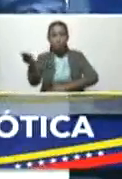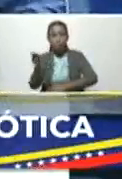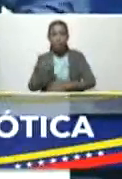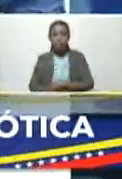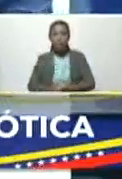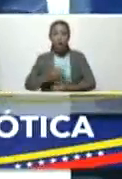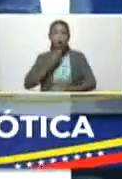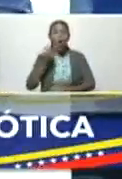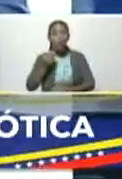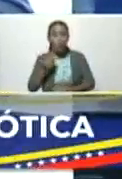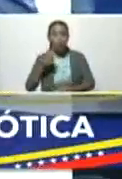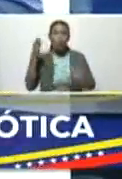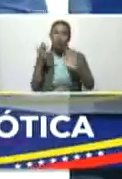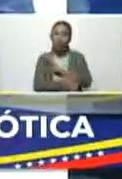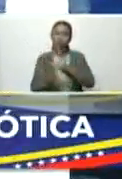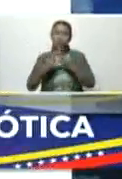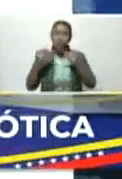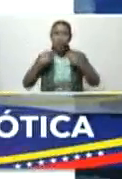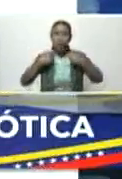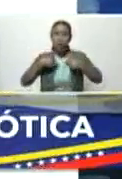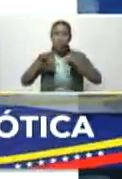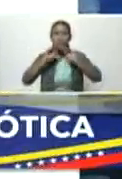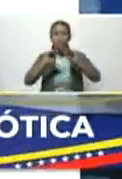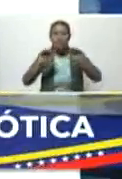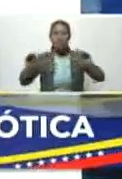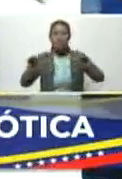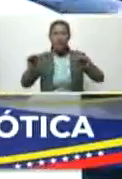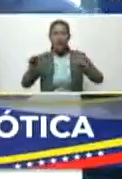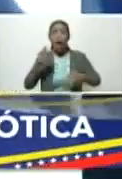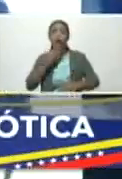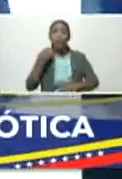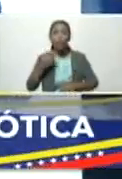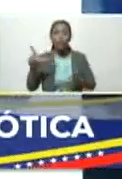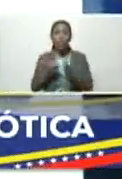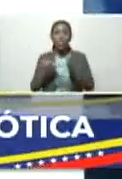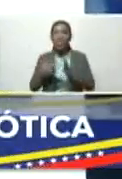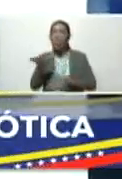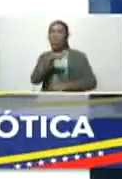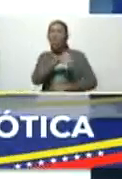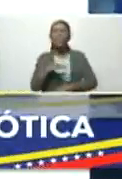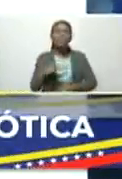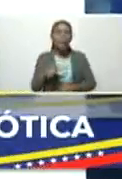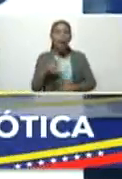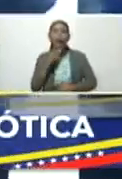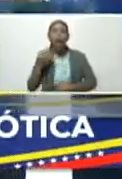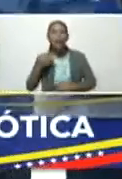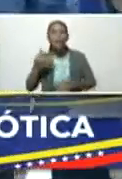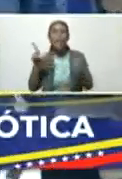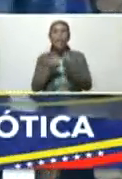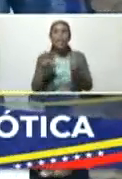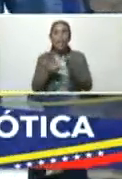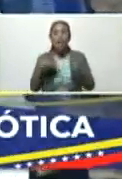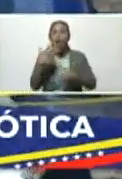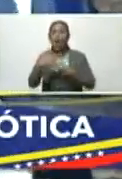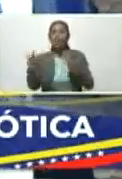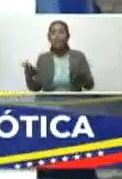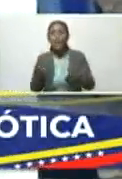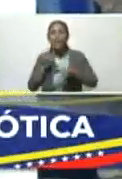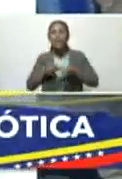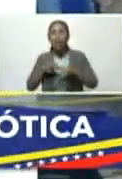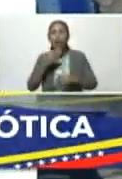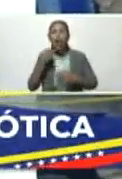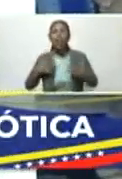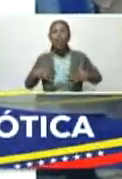la juventud sobre todo, a la juventud de los liceos. ¿Dónde está la juventud de los liceos? A